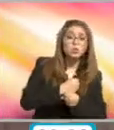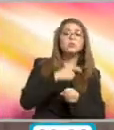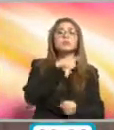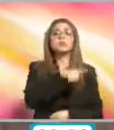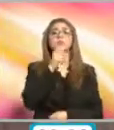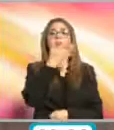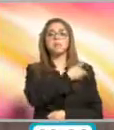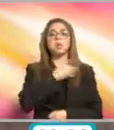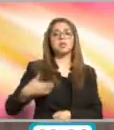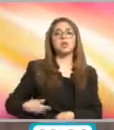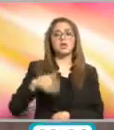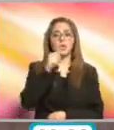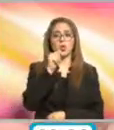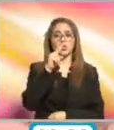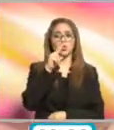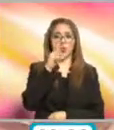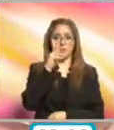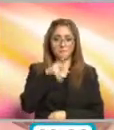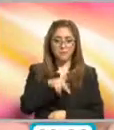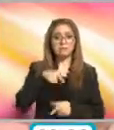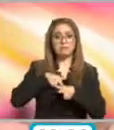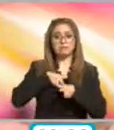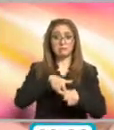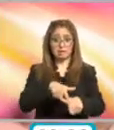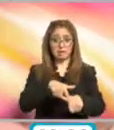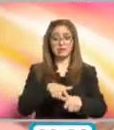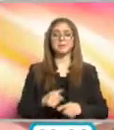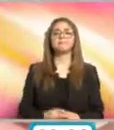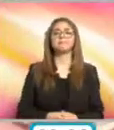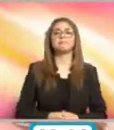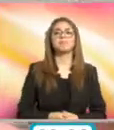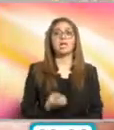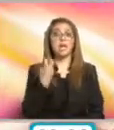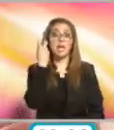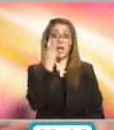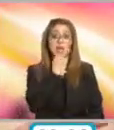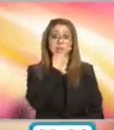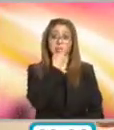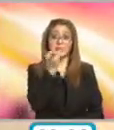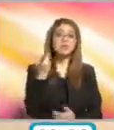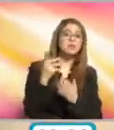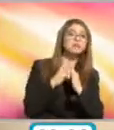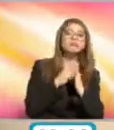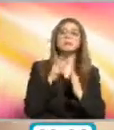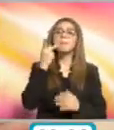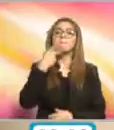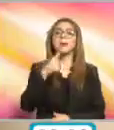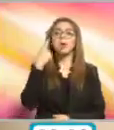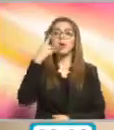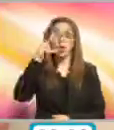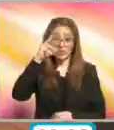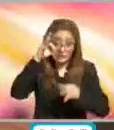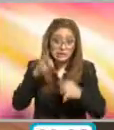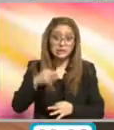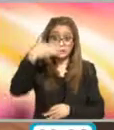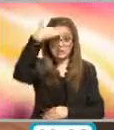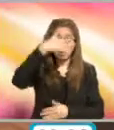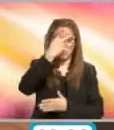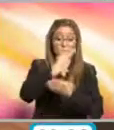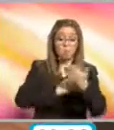Trump va a estar en gestión presidencial? Totalmente. Bueno, eso es lo que se especula porque no hay ni siquiera un proyecto de muro. O sea, no sabemos qué es lo que